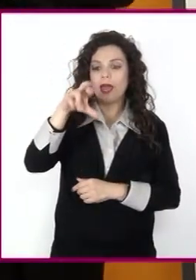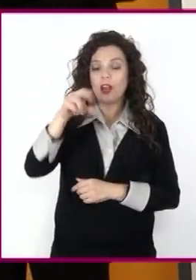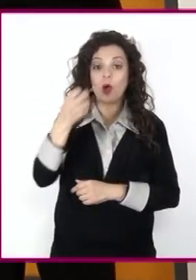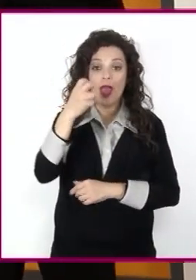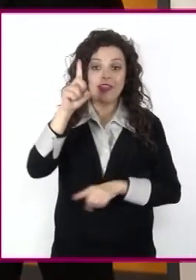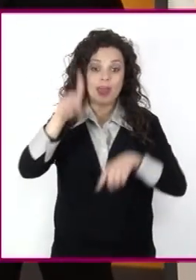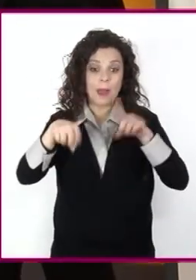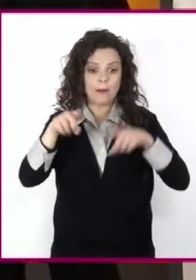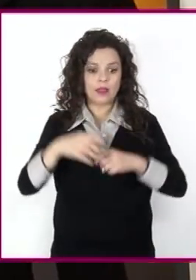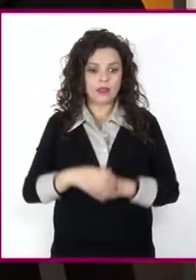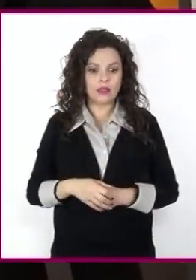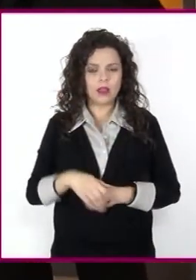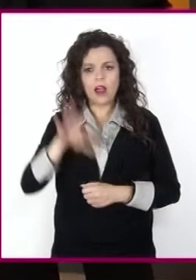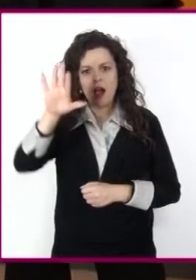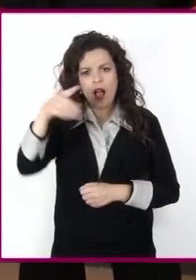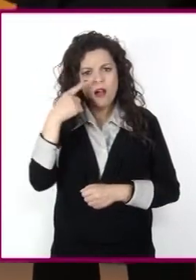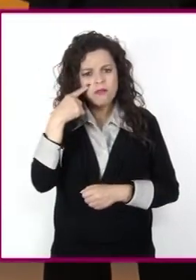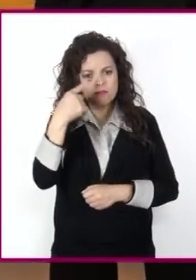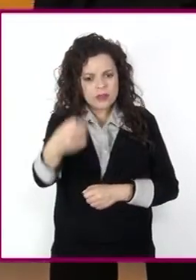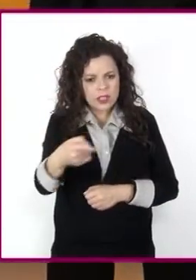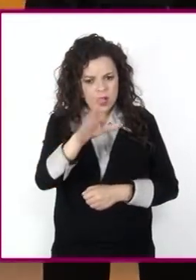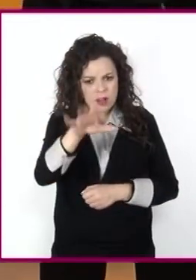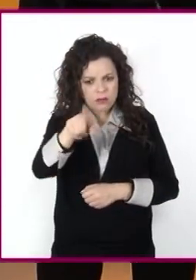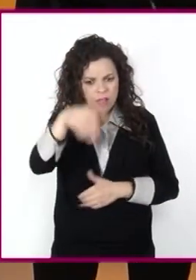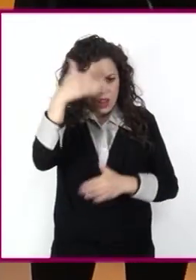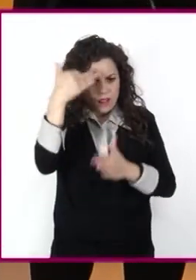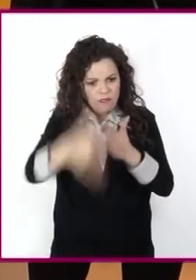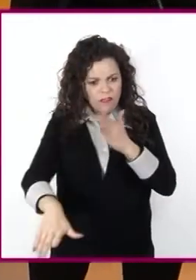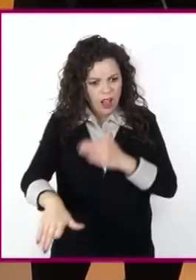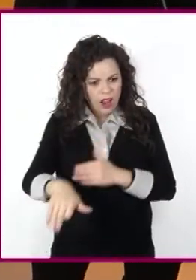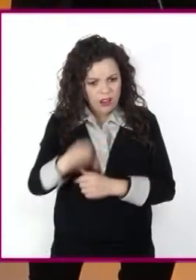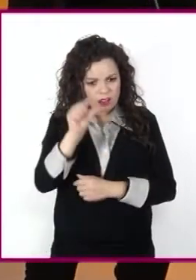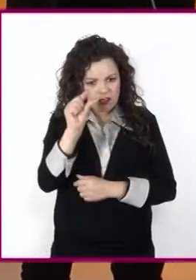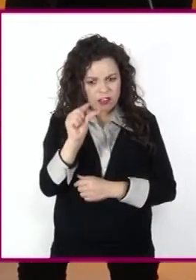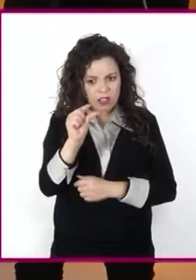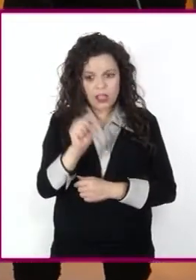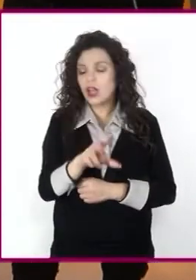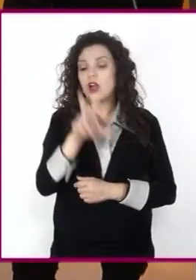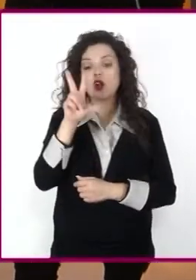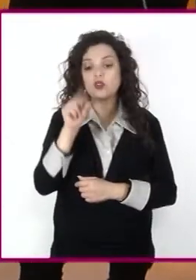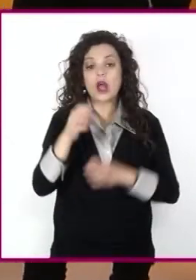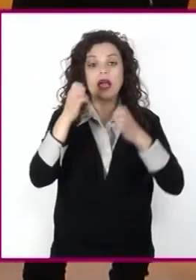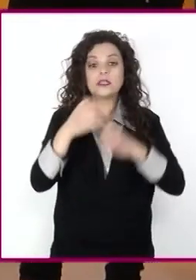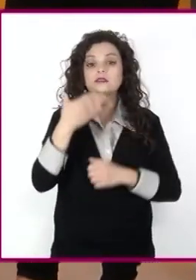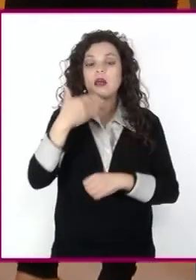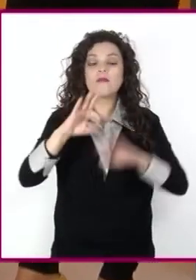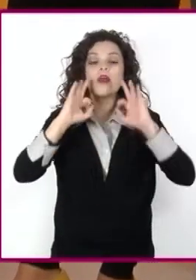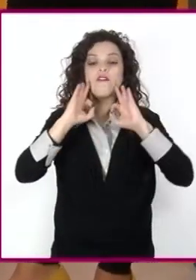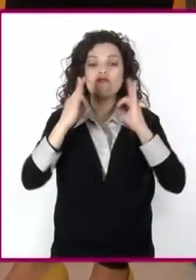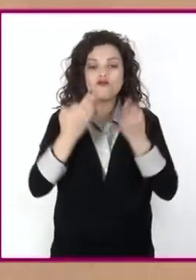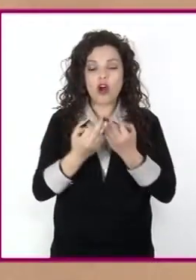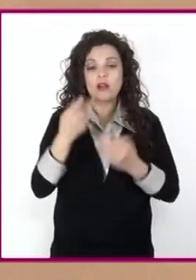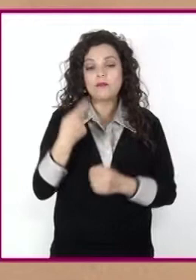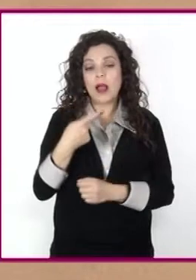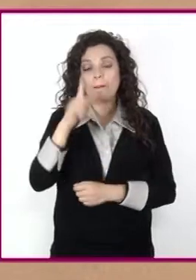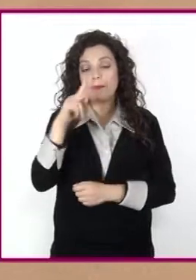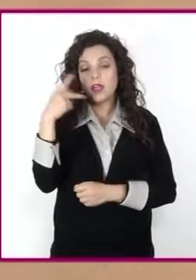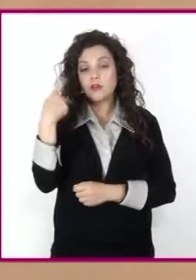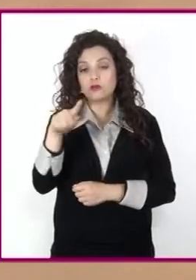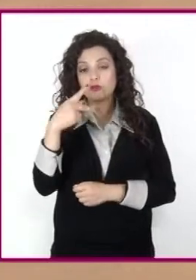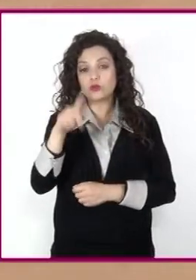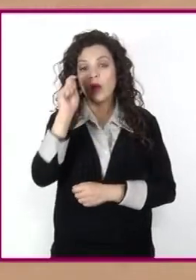estar incompleto, ¿no cree? No, maestra, su forma está bien. Lo que pasa es que en los organismos